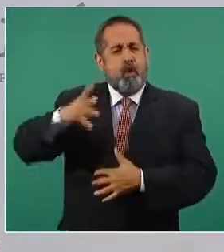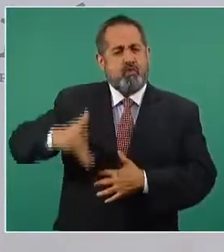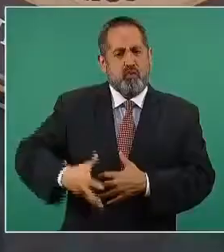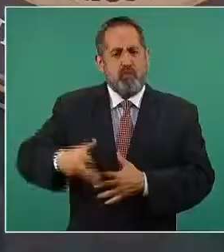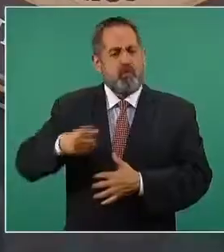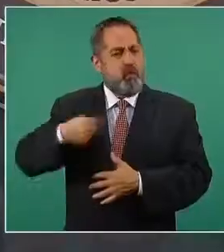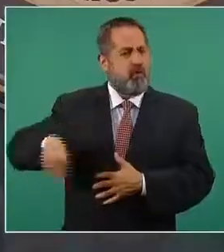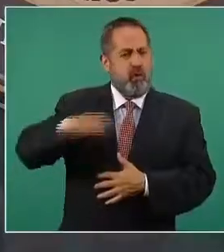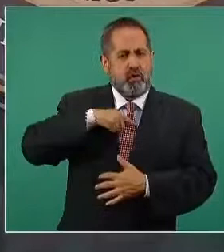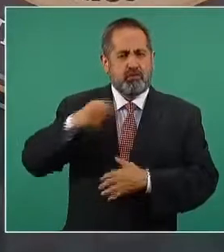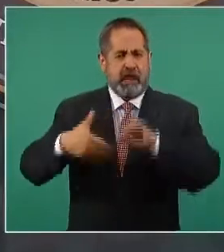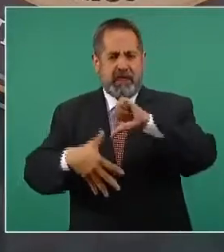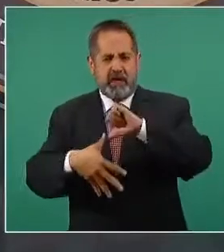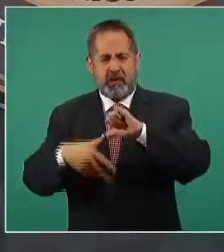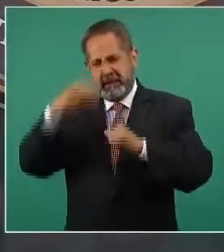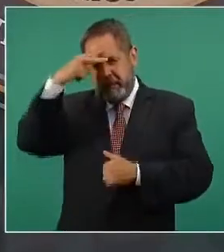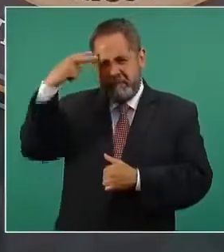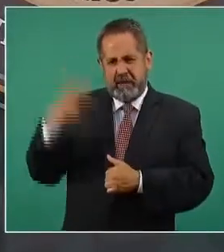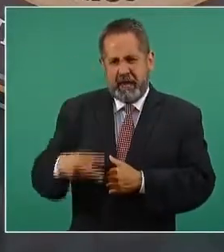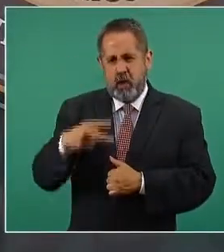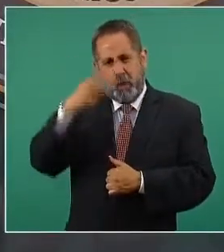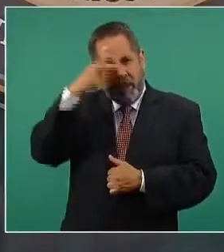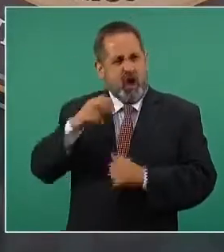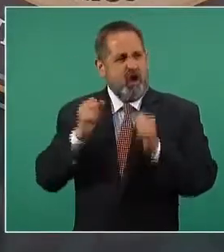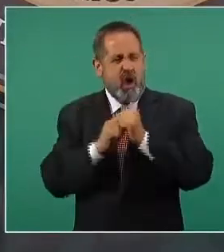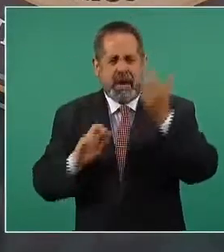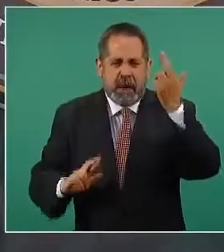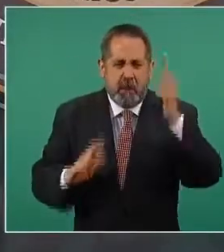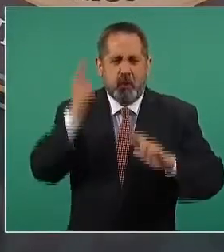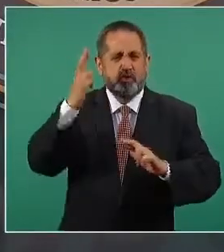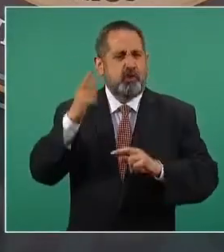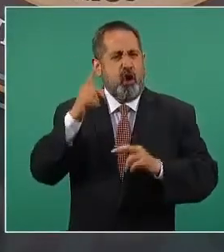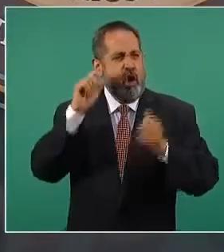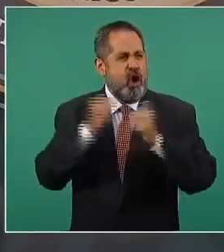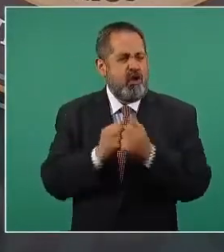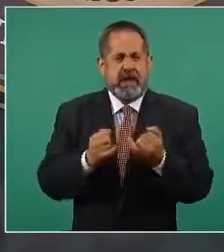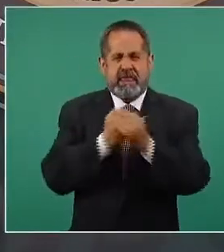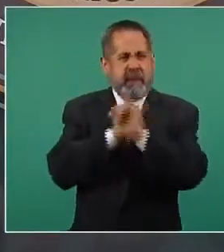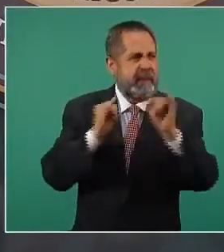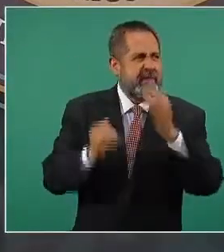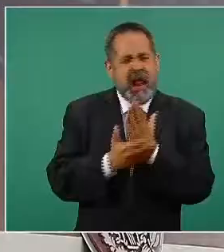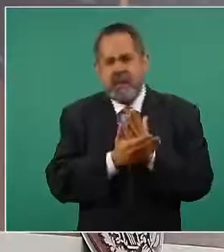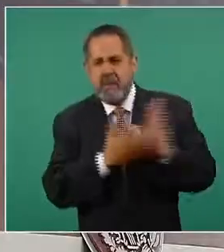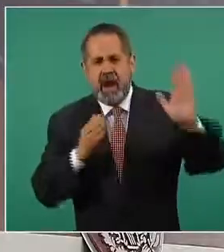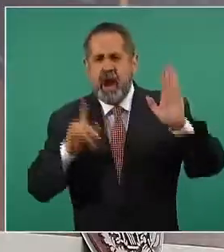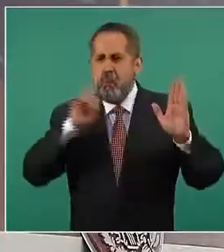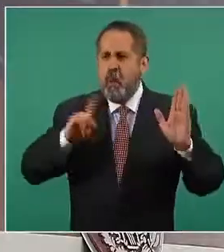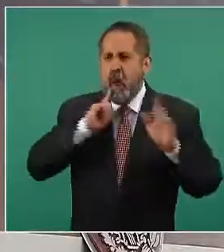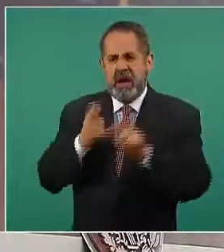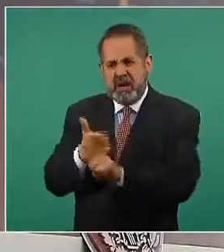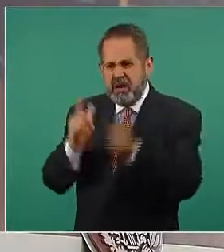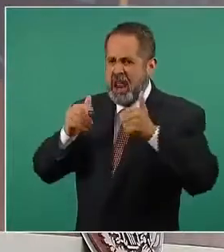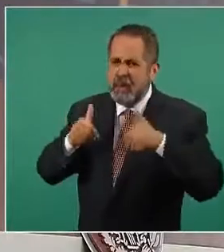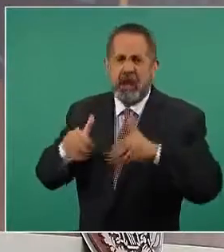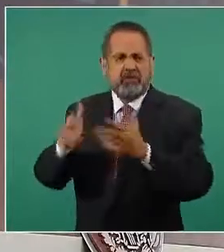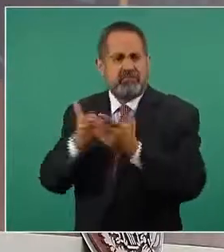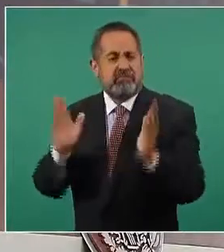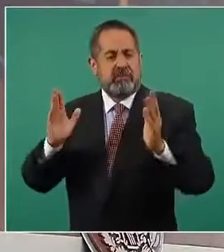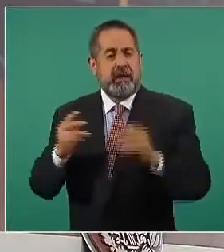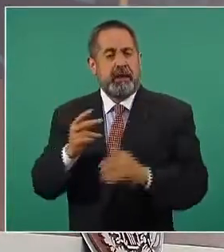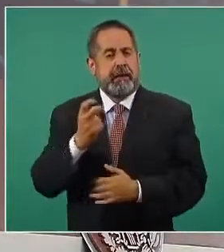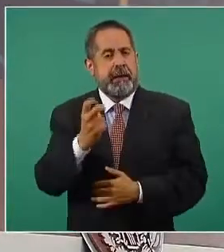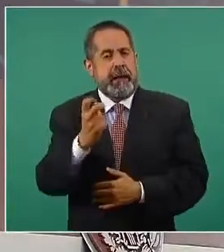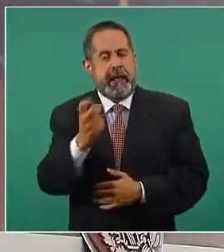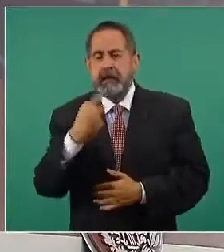latinos americanos, el México de la revolución, de la emancipación de las mujeres y de los hombres. Estoy aquí,